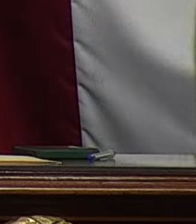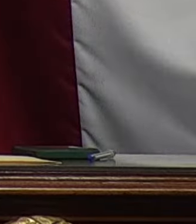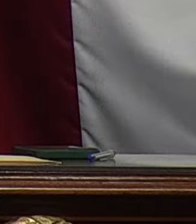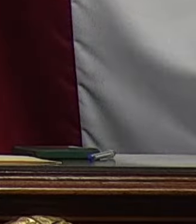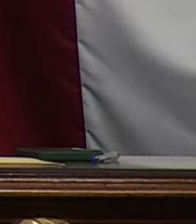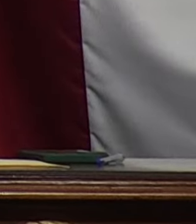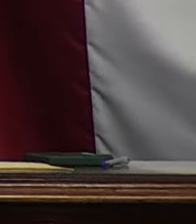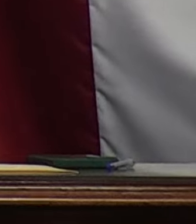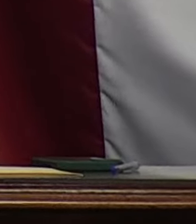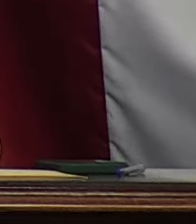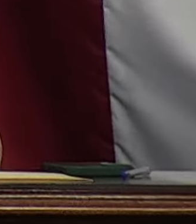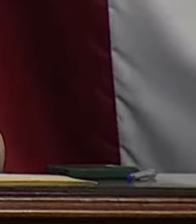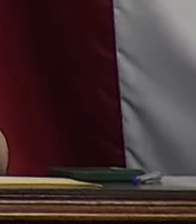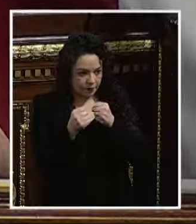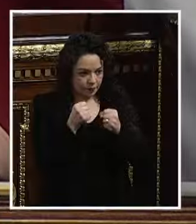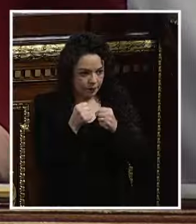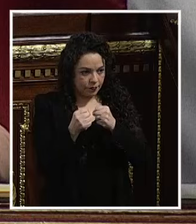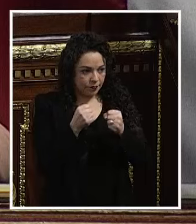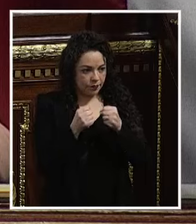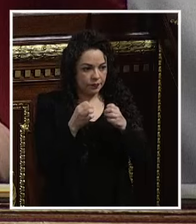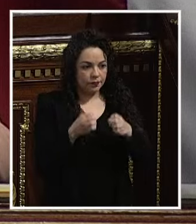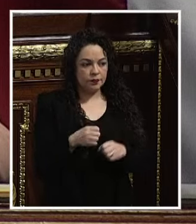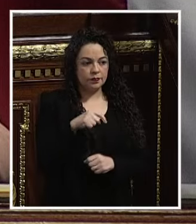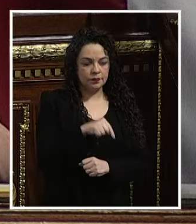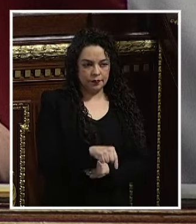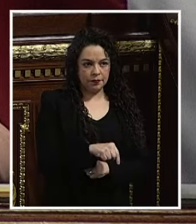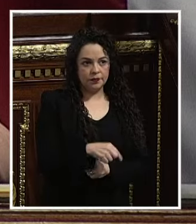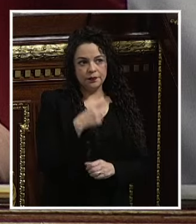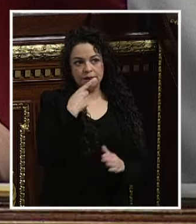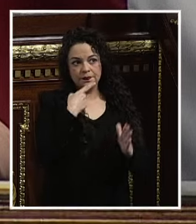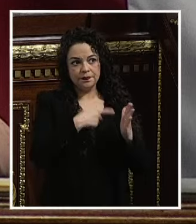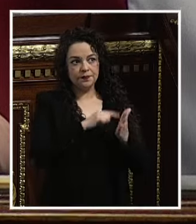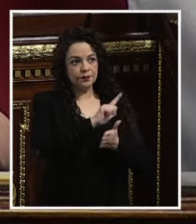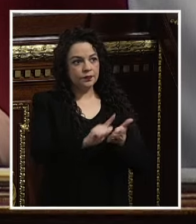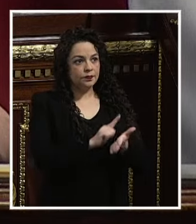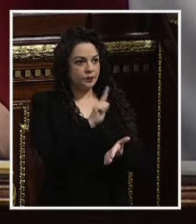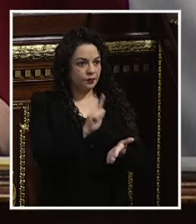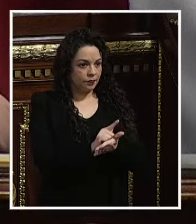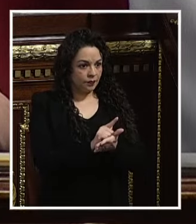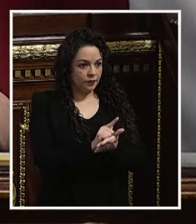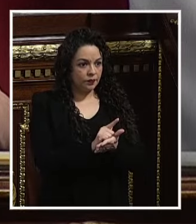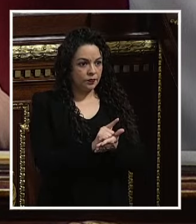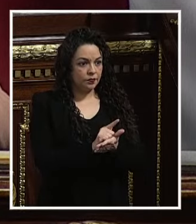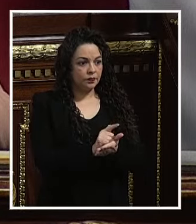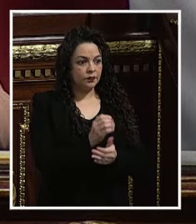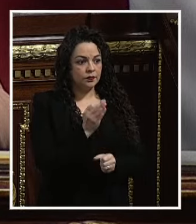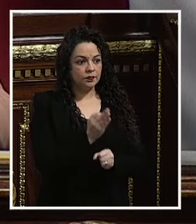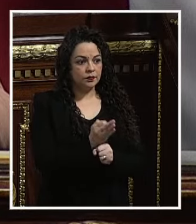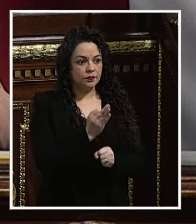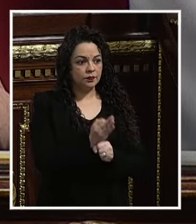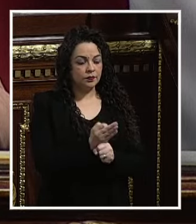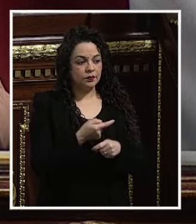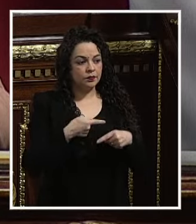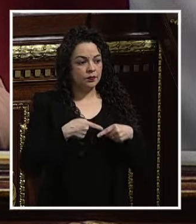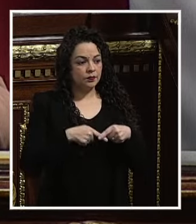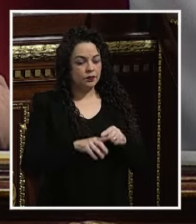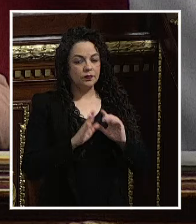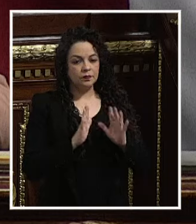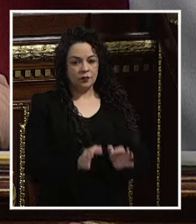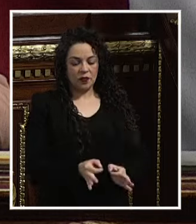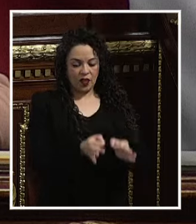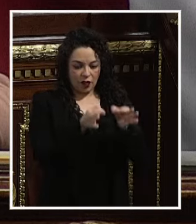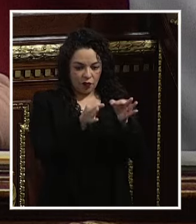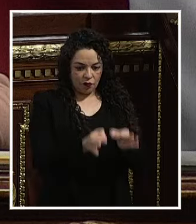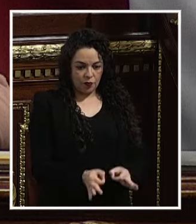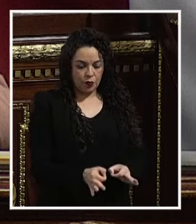acompañan. Conforme a lo establecido en nuestra ley orgánica, a continuación se va a formalizar